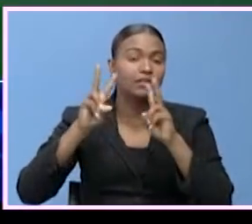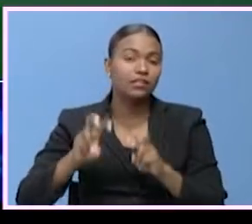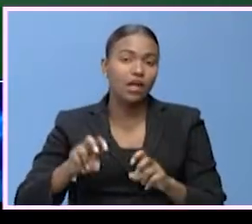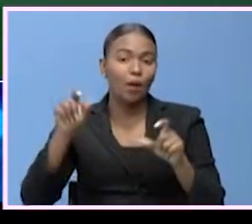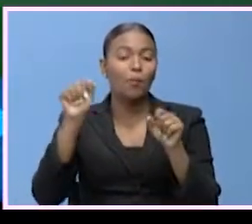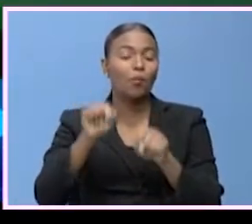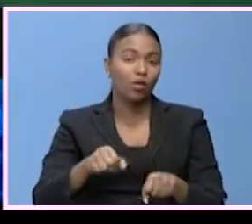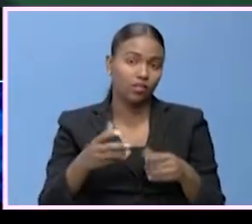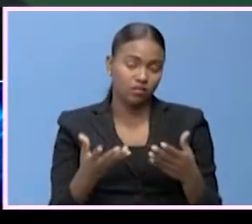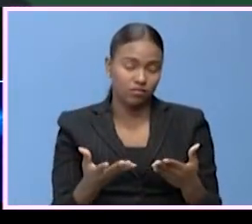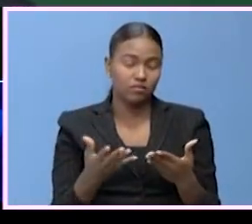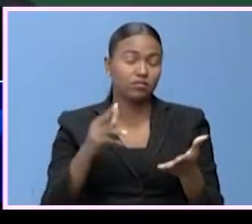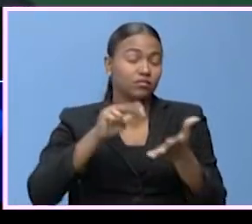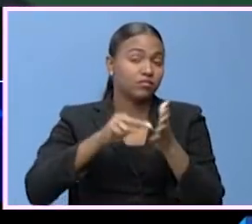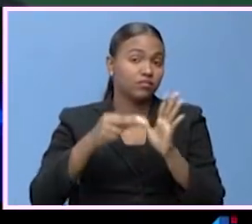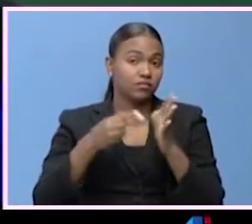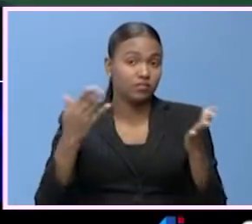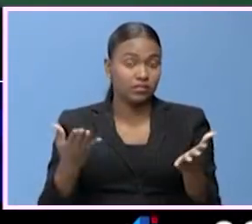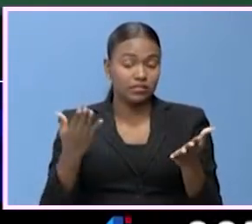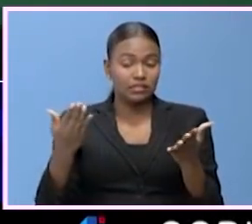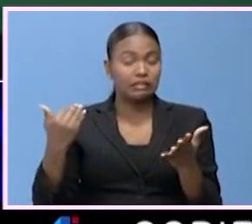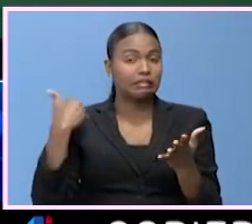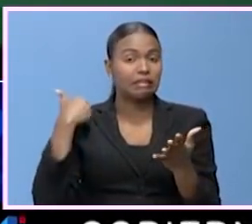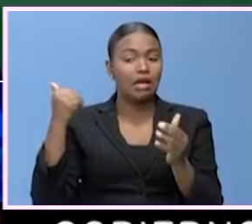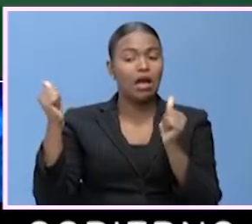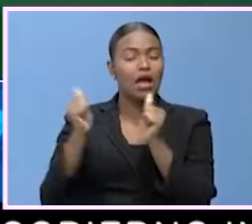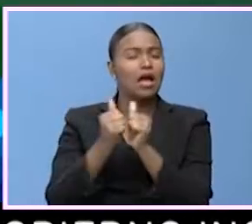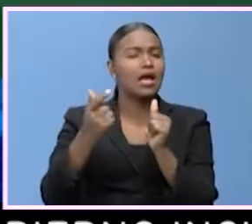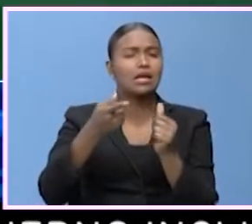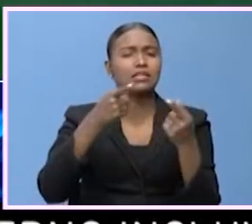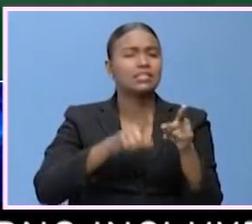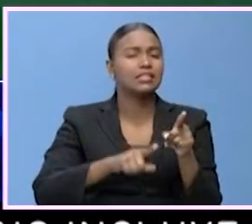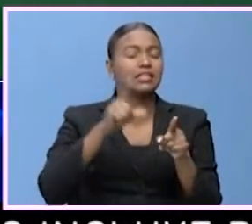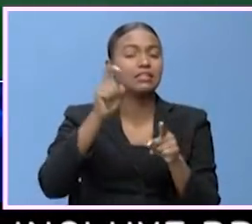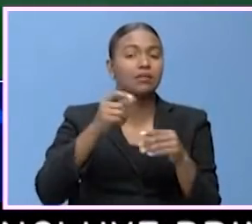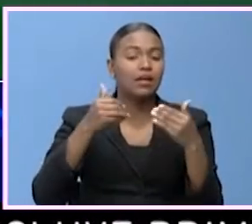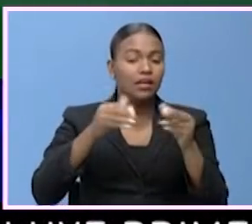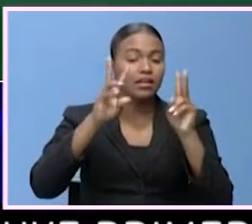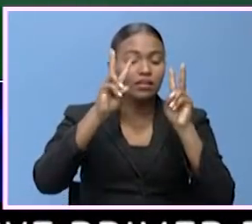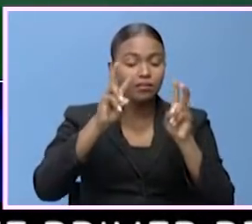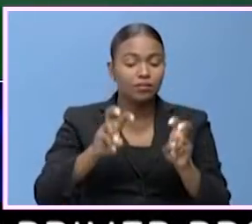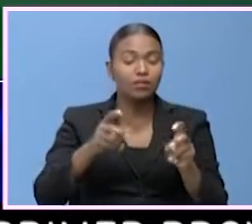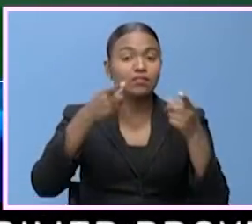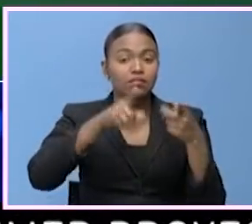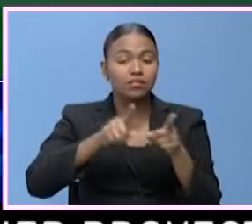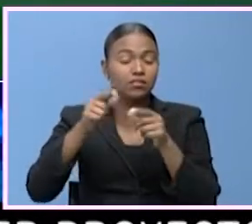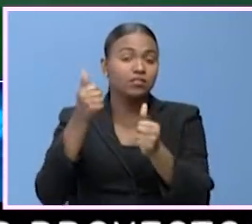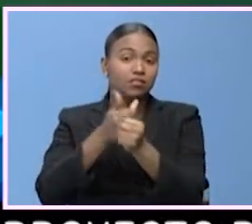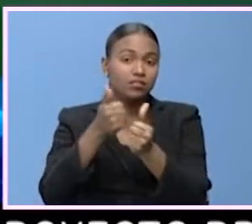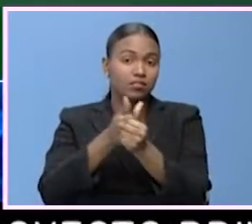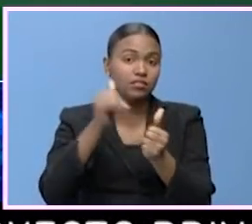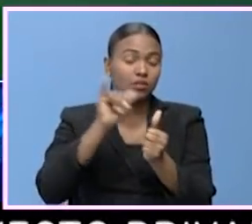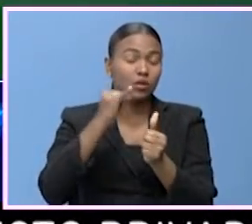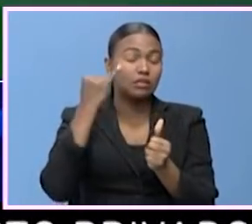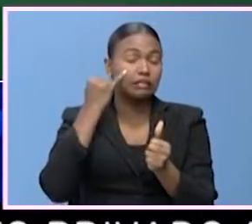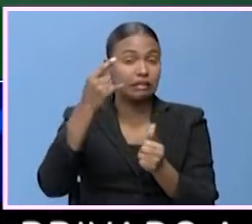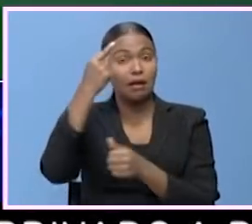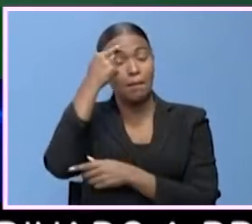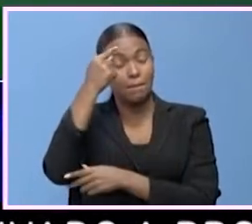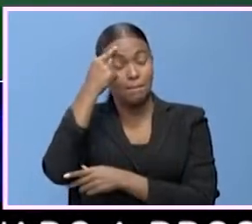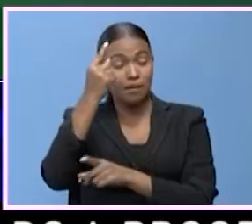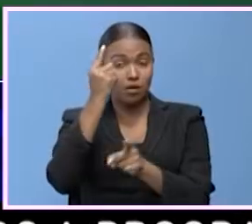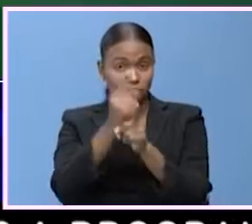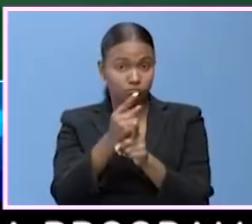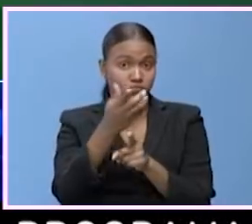pueda enderezarse. De manera que lo que diría sobre ese particular es que se haga la investigación correspondiente y si se determina que